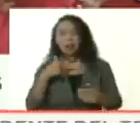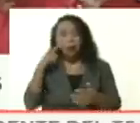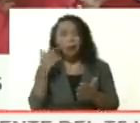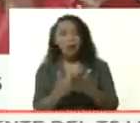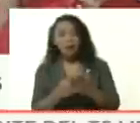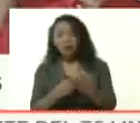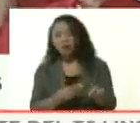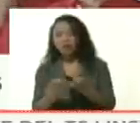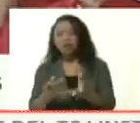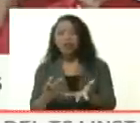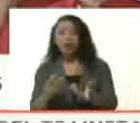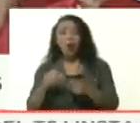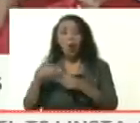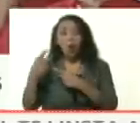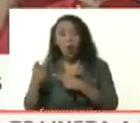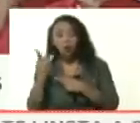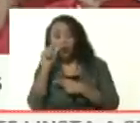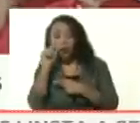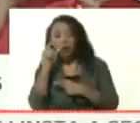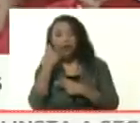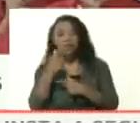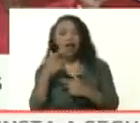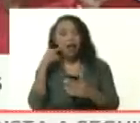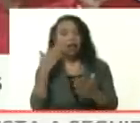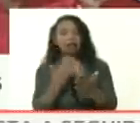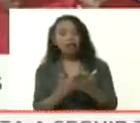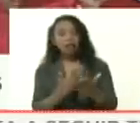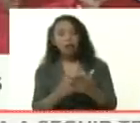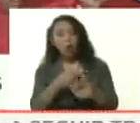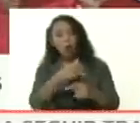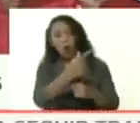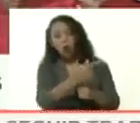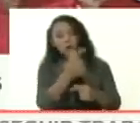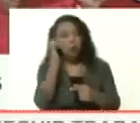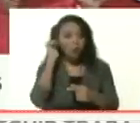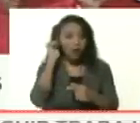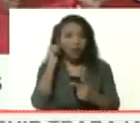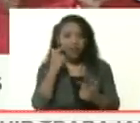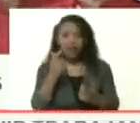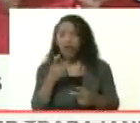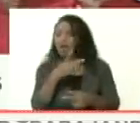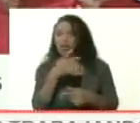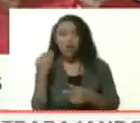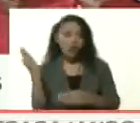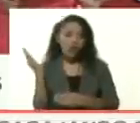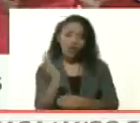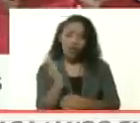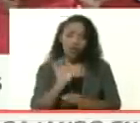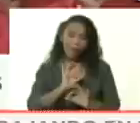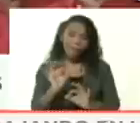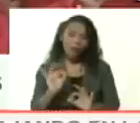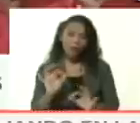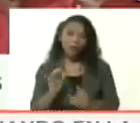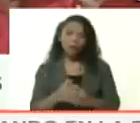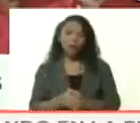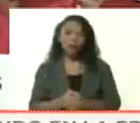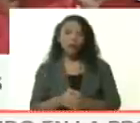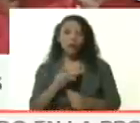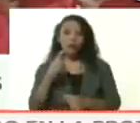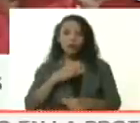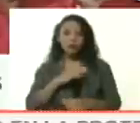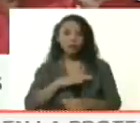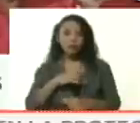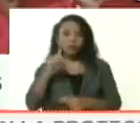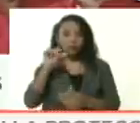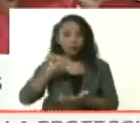entregar las pruebas del rey y después dijo, no, que la testigo Elisa, no sé qué, no se presentó. Una señora que estaba en un centro electoral.